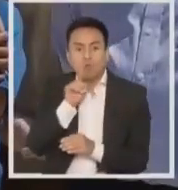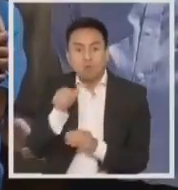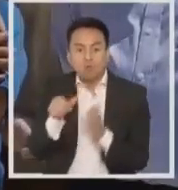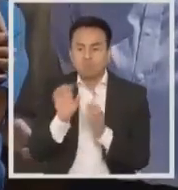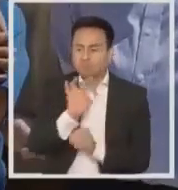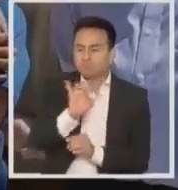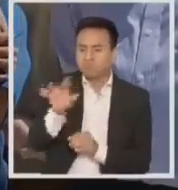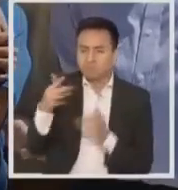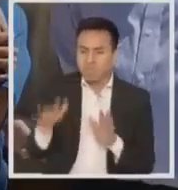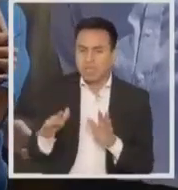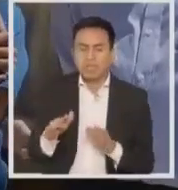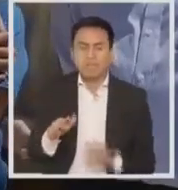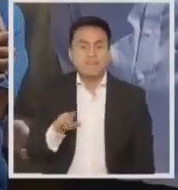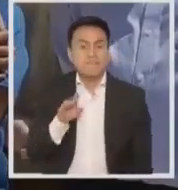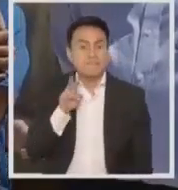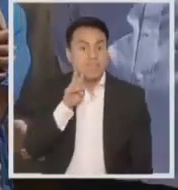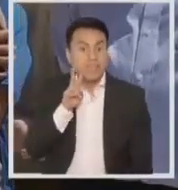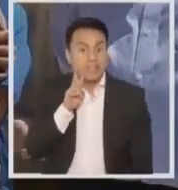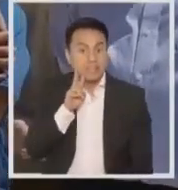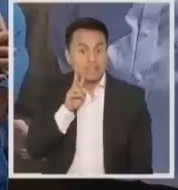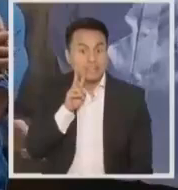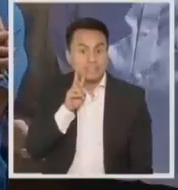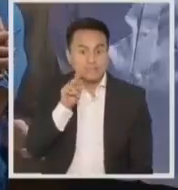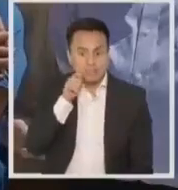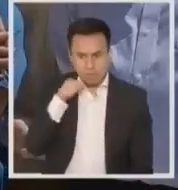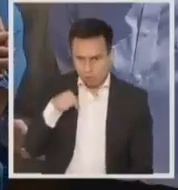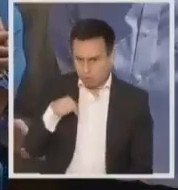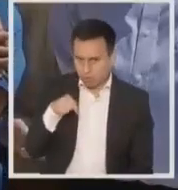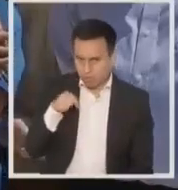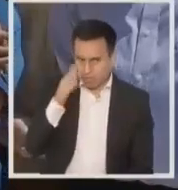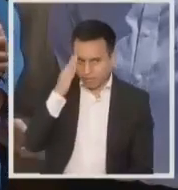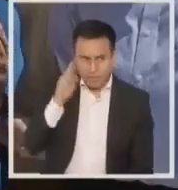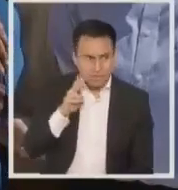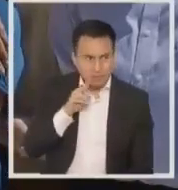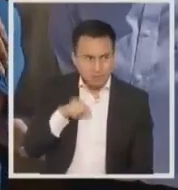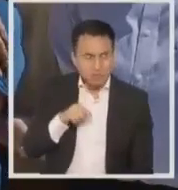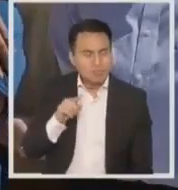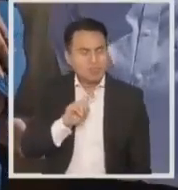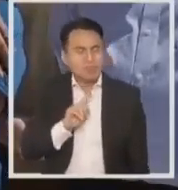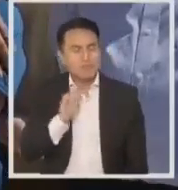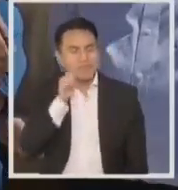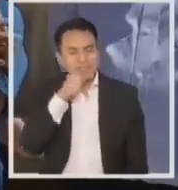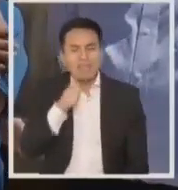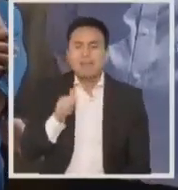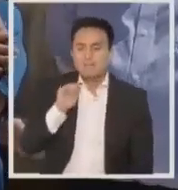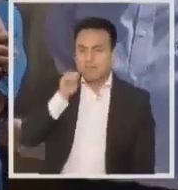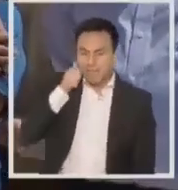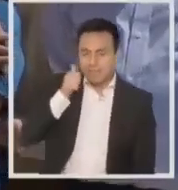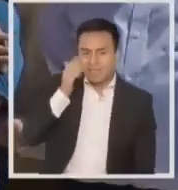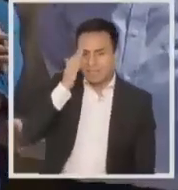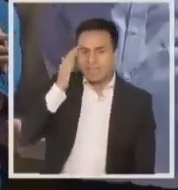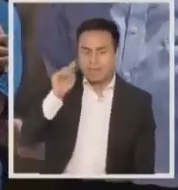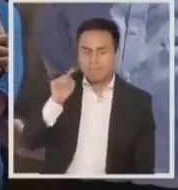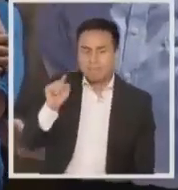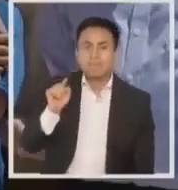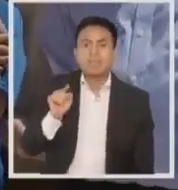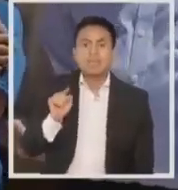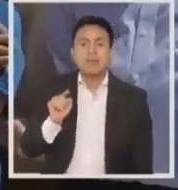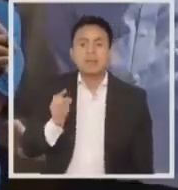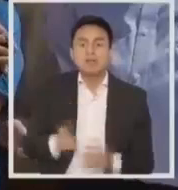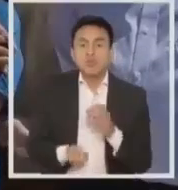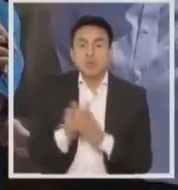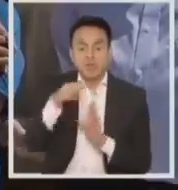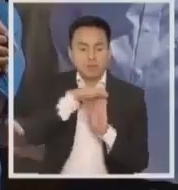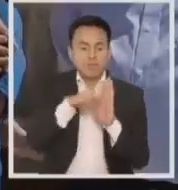Y el día viernes, o sea, ¿hoy es viernes? No, mañana. Mañana. No. Desde el día de mañana se cierra una